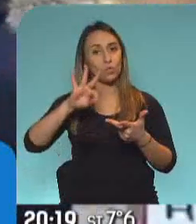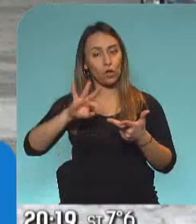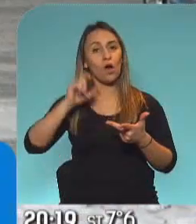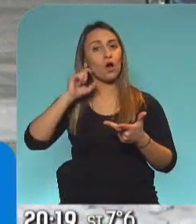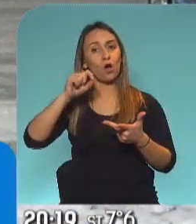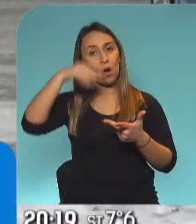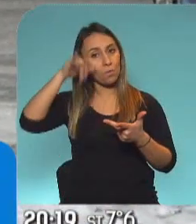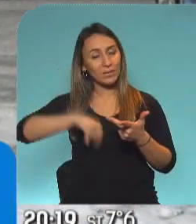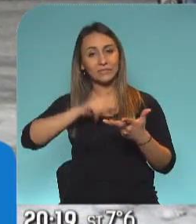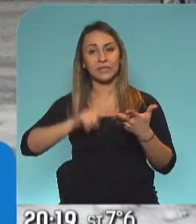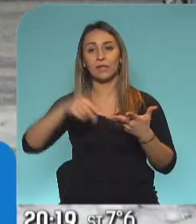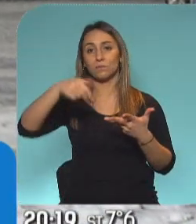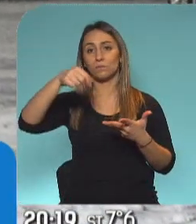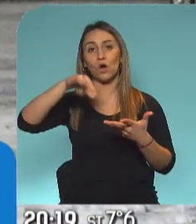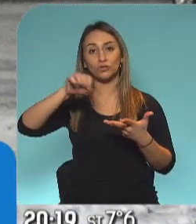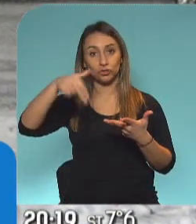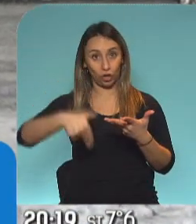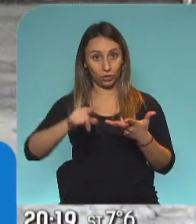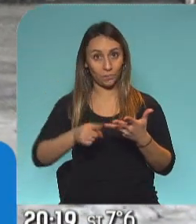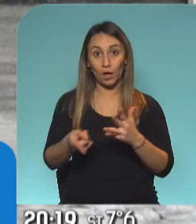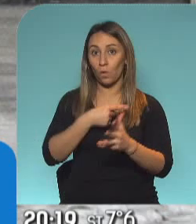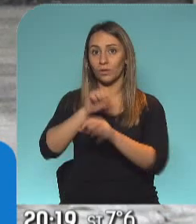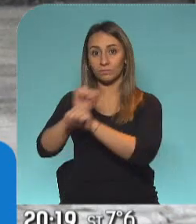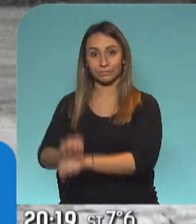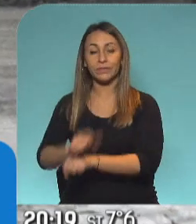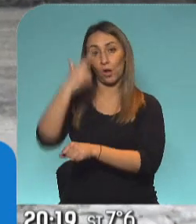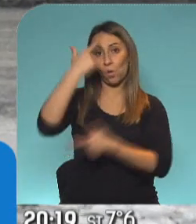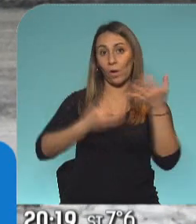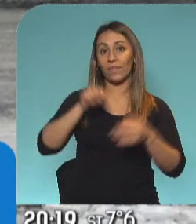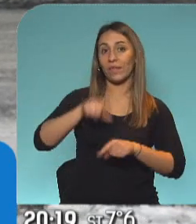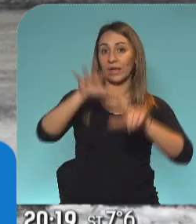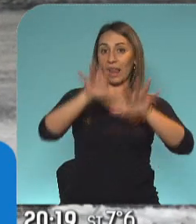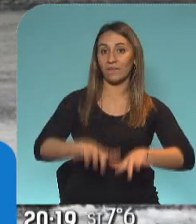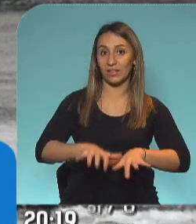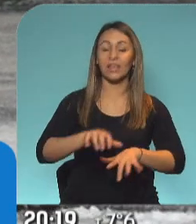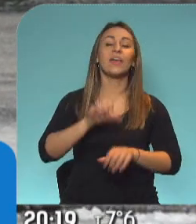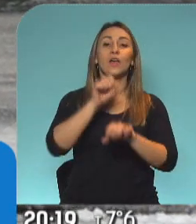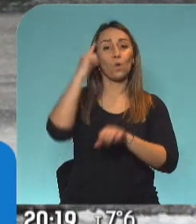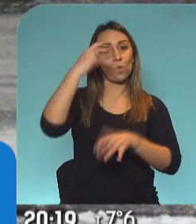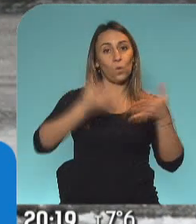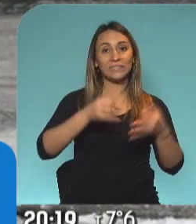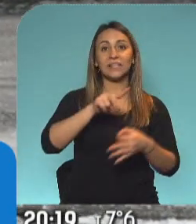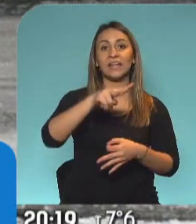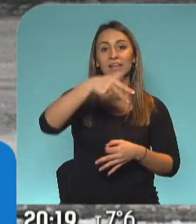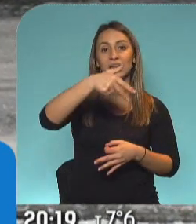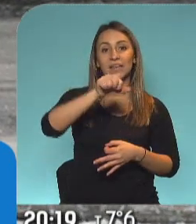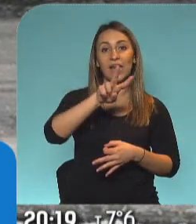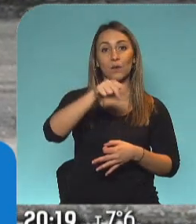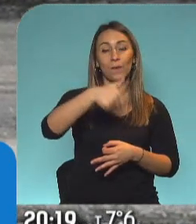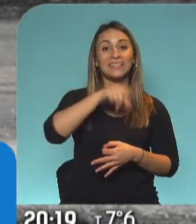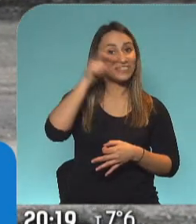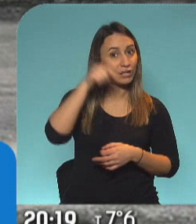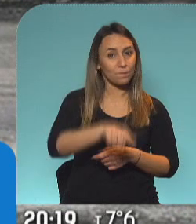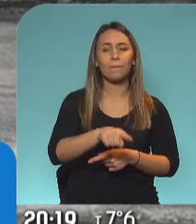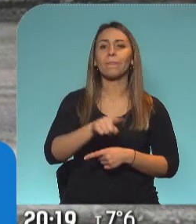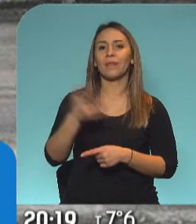Nicolás Monzón, a quienes el juez de instrucción penal de El Calafate, Carlos Narvate, les rechazó ayer las excarcelaciones